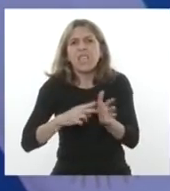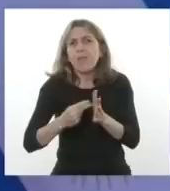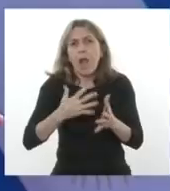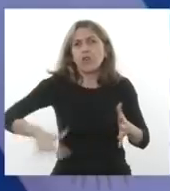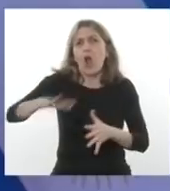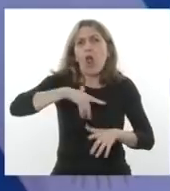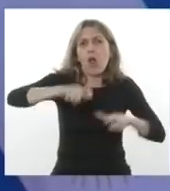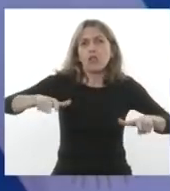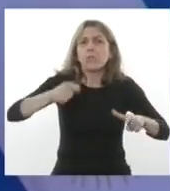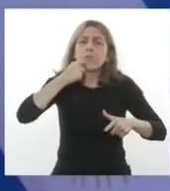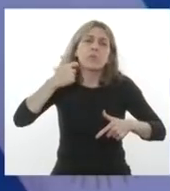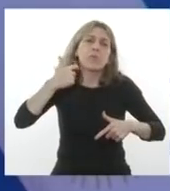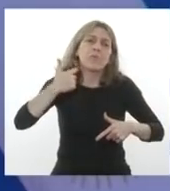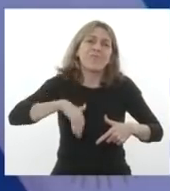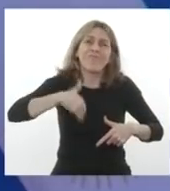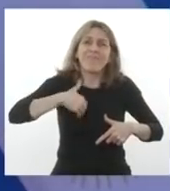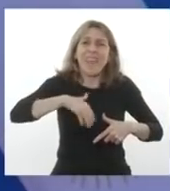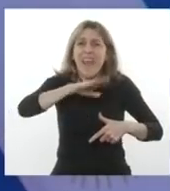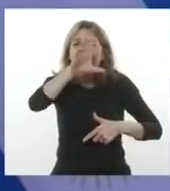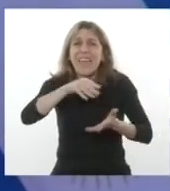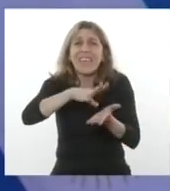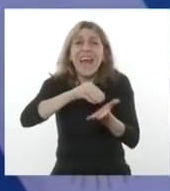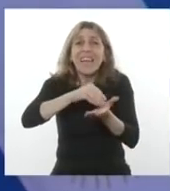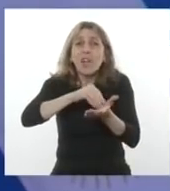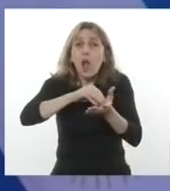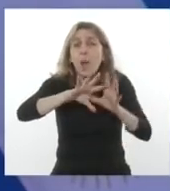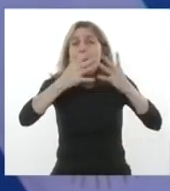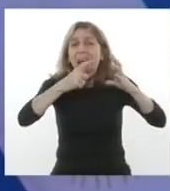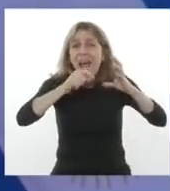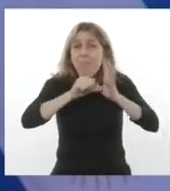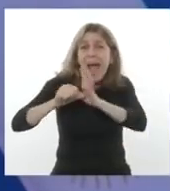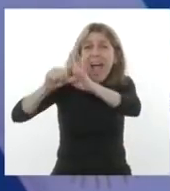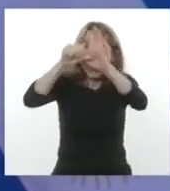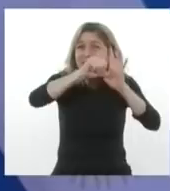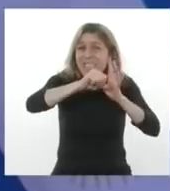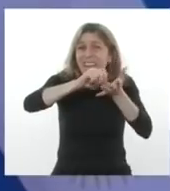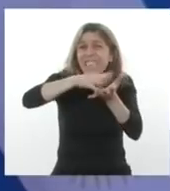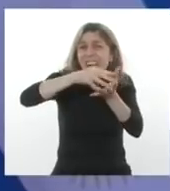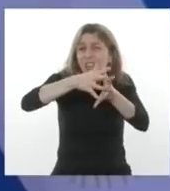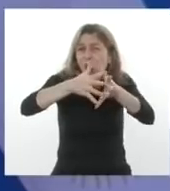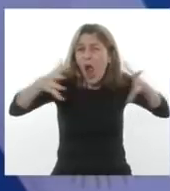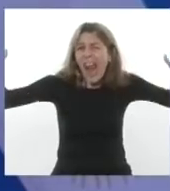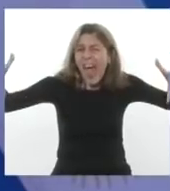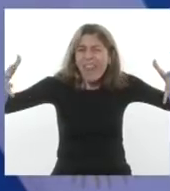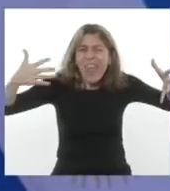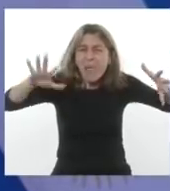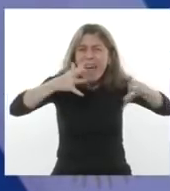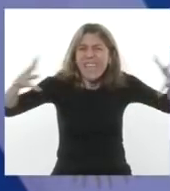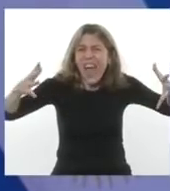un territorio inmenso, el octavo país del mundo en materia de territorio. Muy